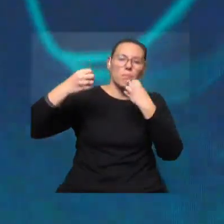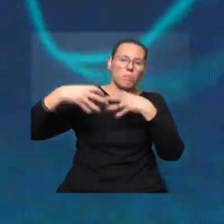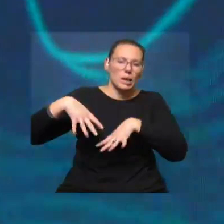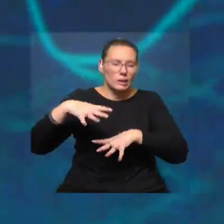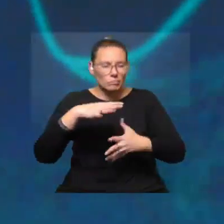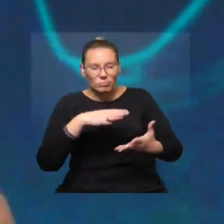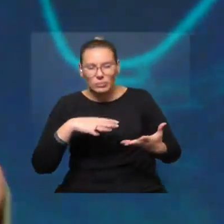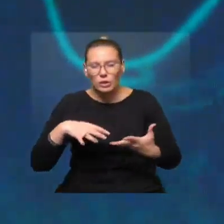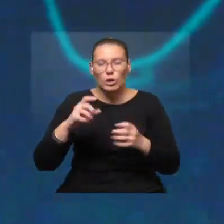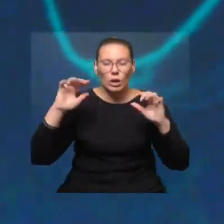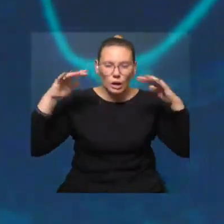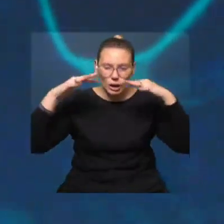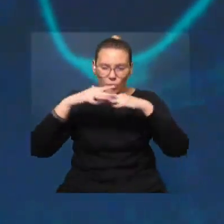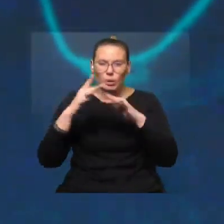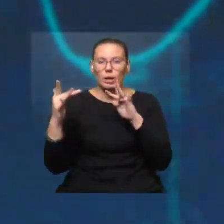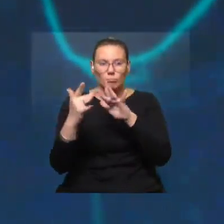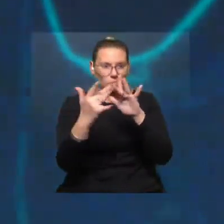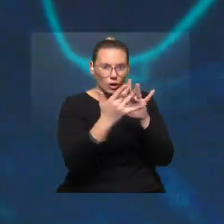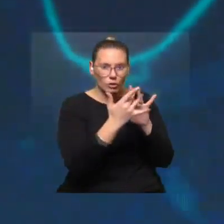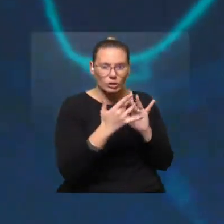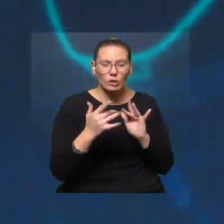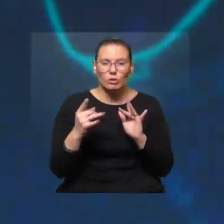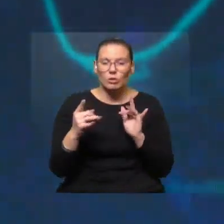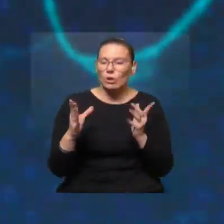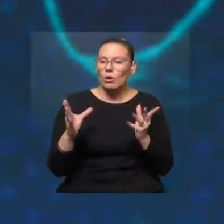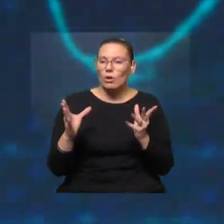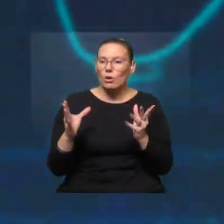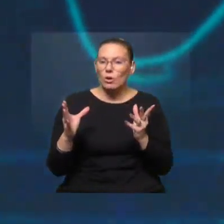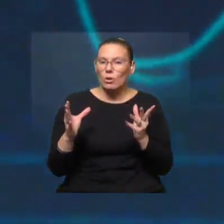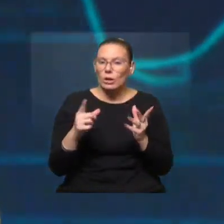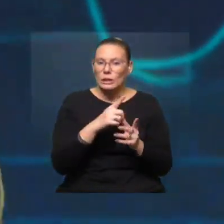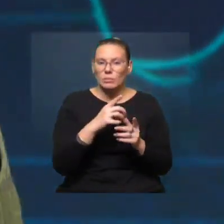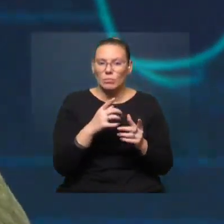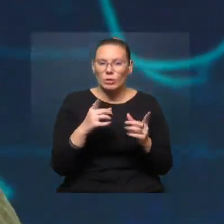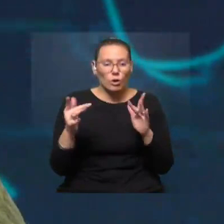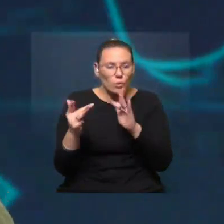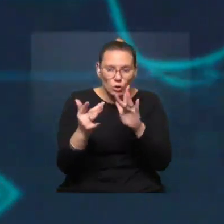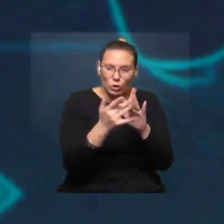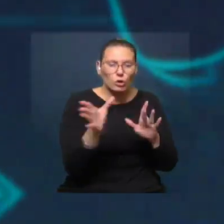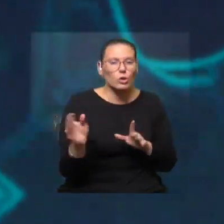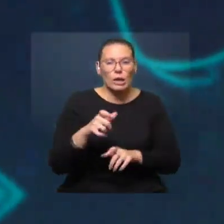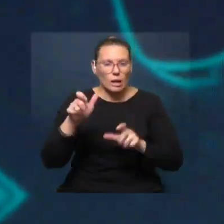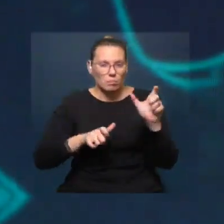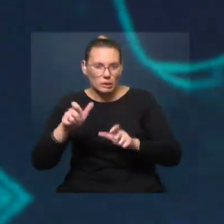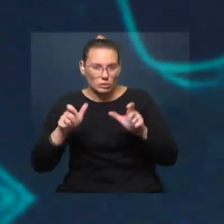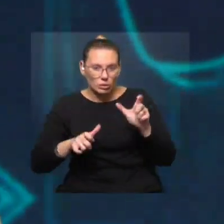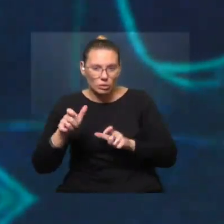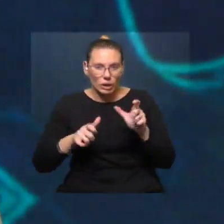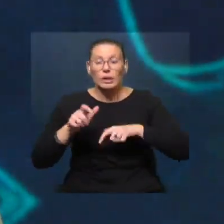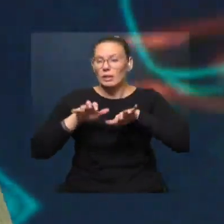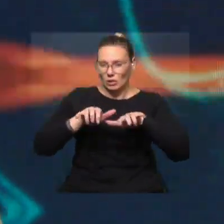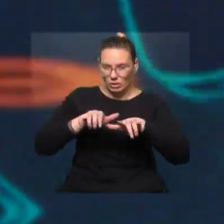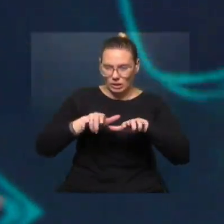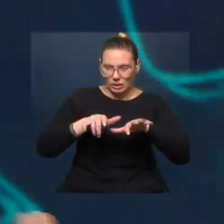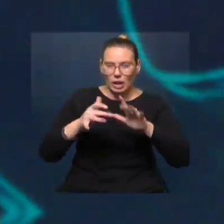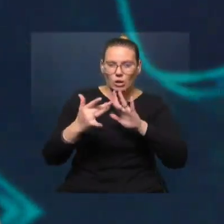tiene que ver con la hiperconectividad no cómo estamos todos este conectados sobre todo desde desde lo digital